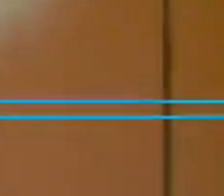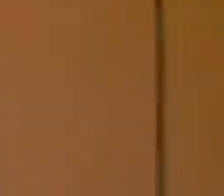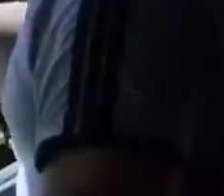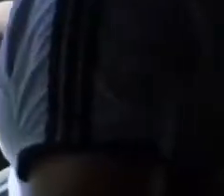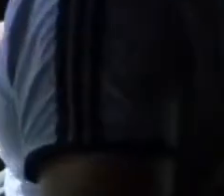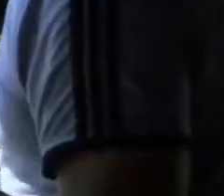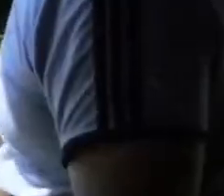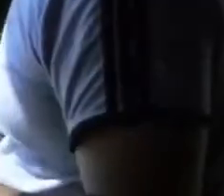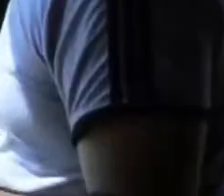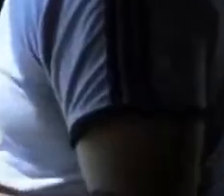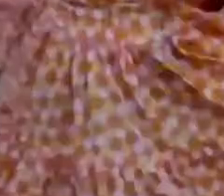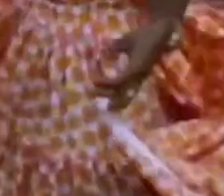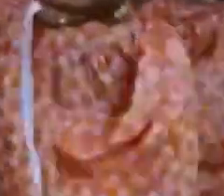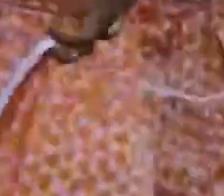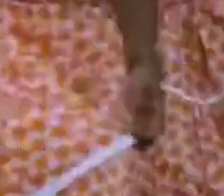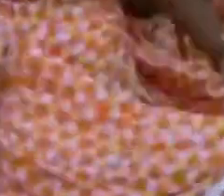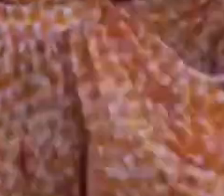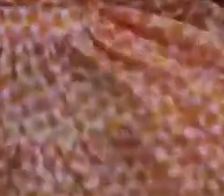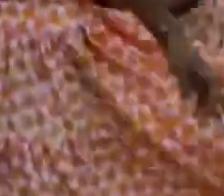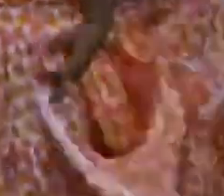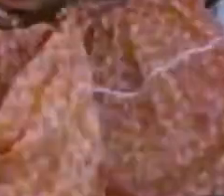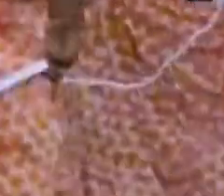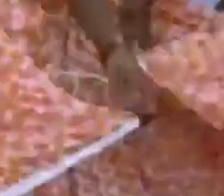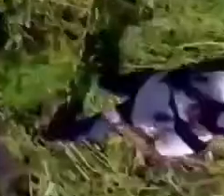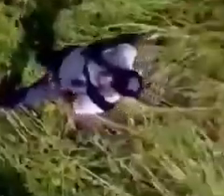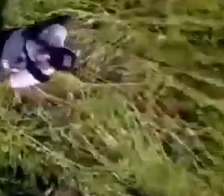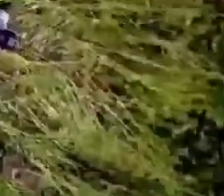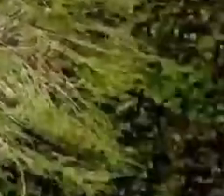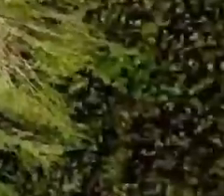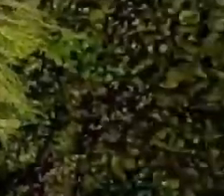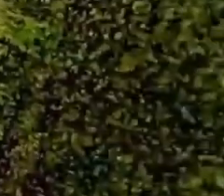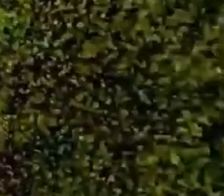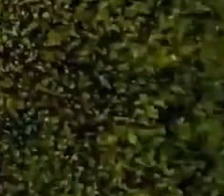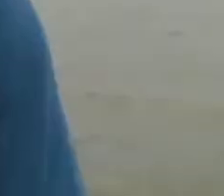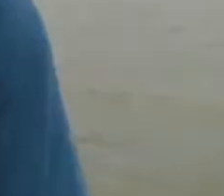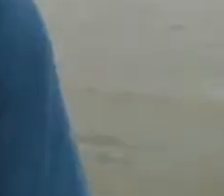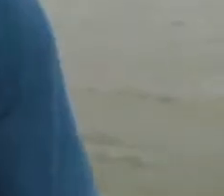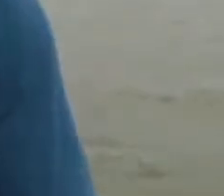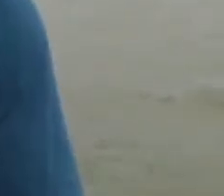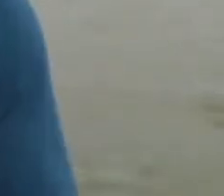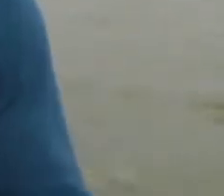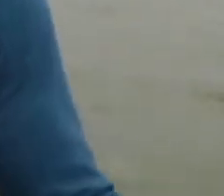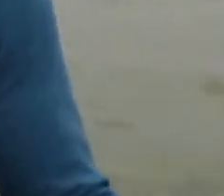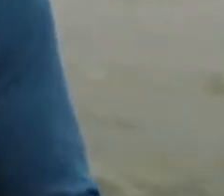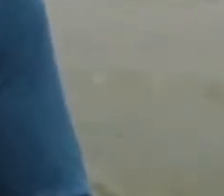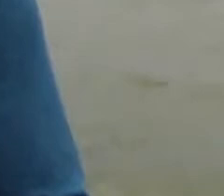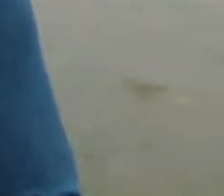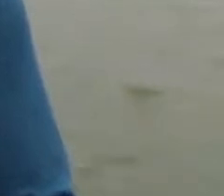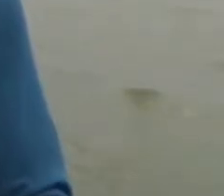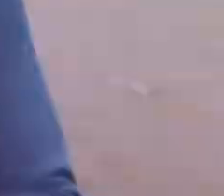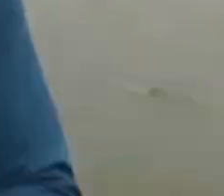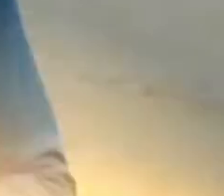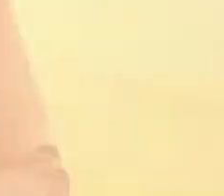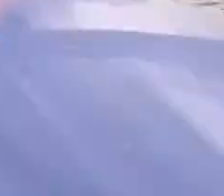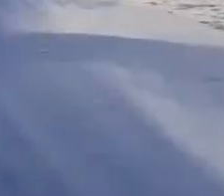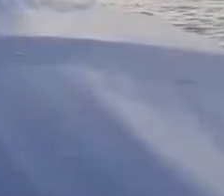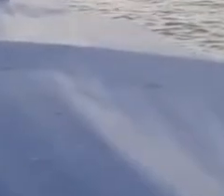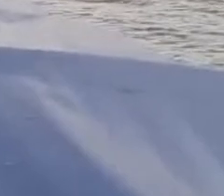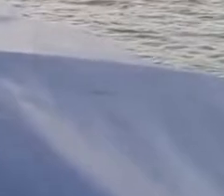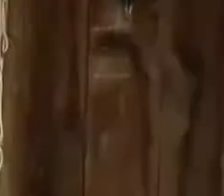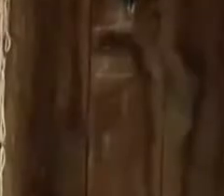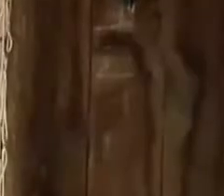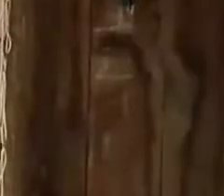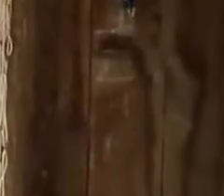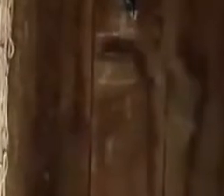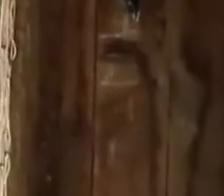ofreciendo una bandeja de oportunidades para disfrutar. Esta iniciativa de ecoturismo la